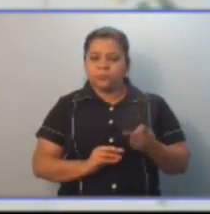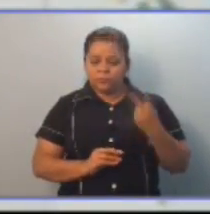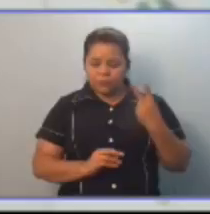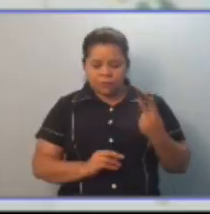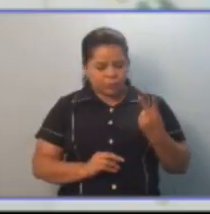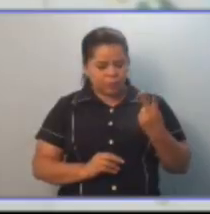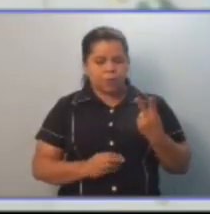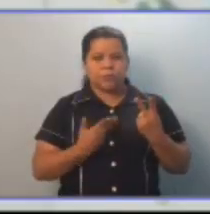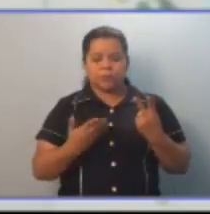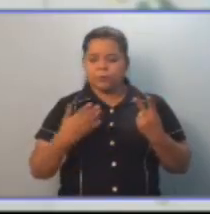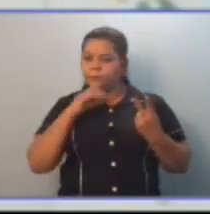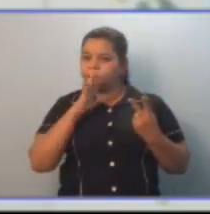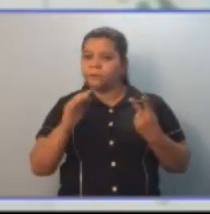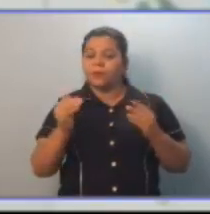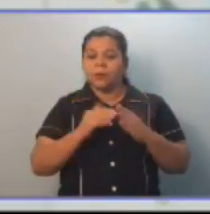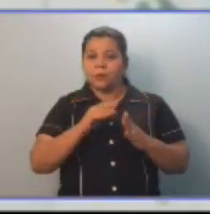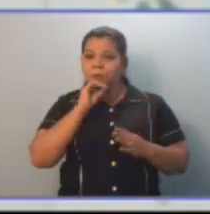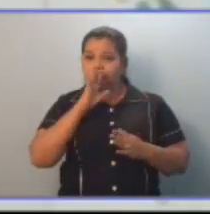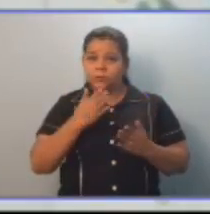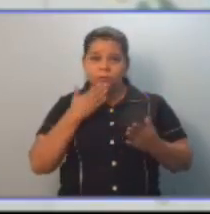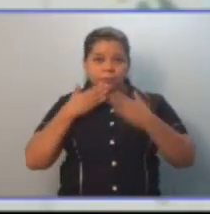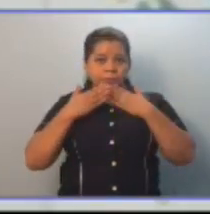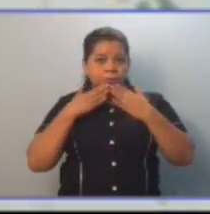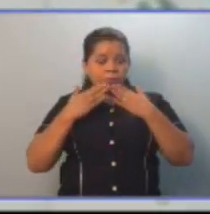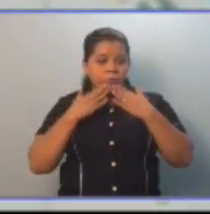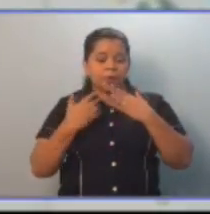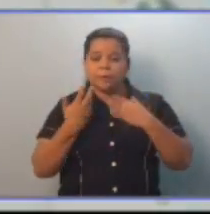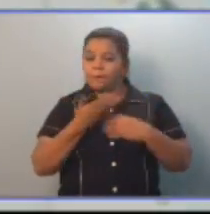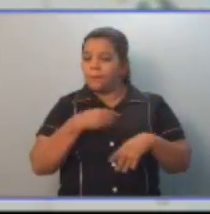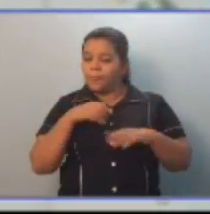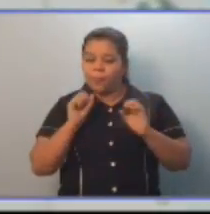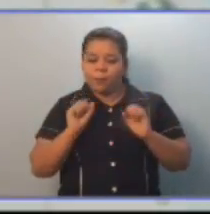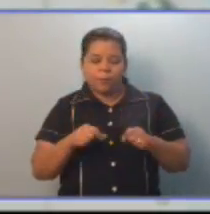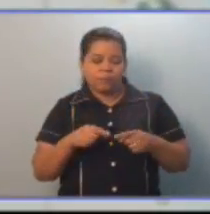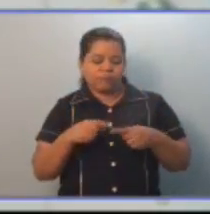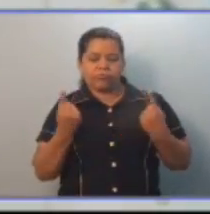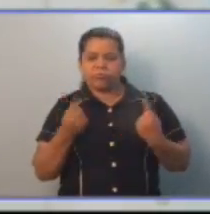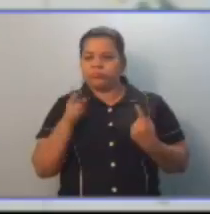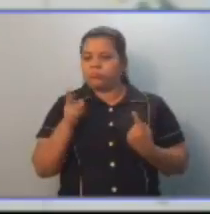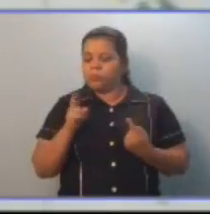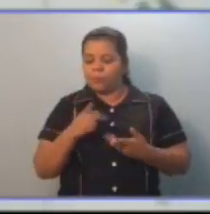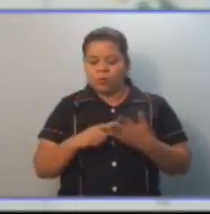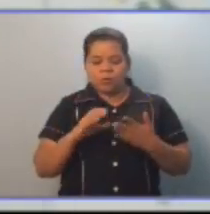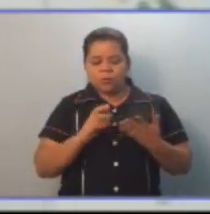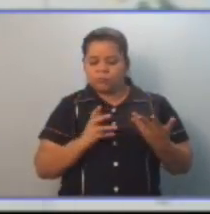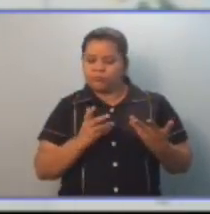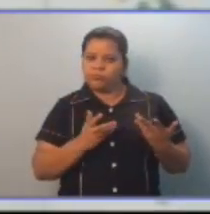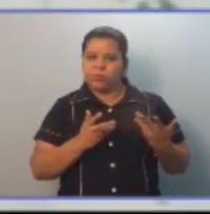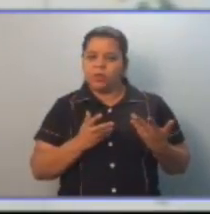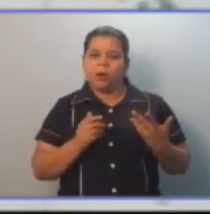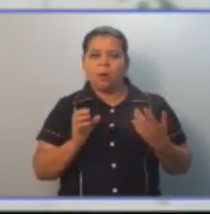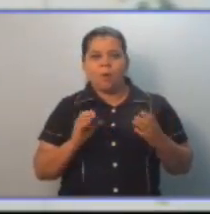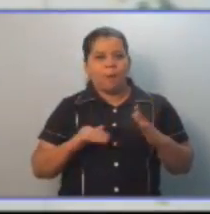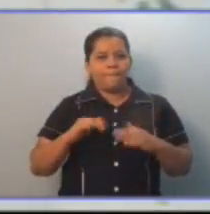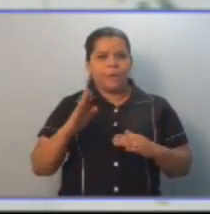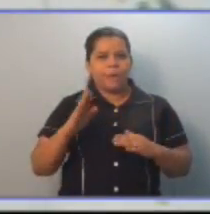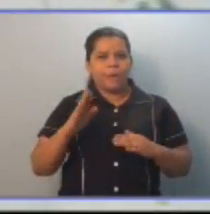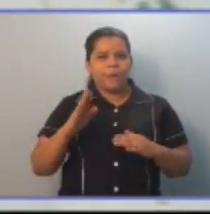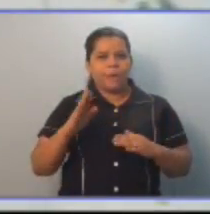también es cierto, es decir, en esa interpretación que se hace no se puede ir en contra del mismo texto de la Constitución, ni más allá de lo que